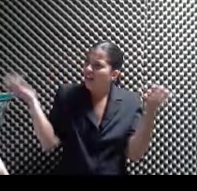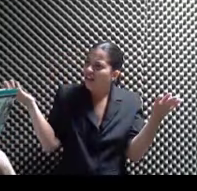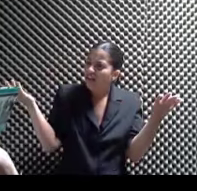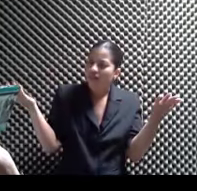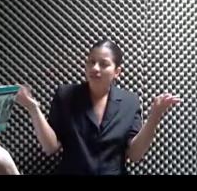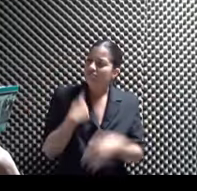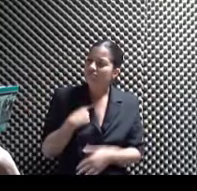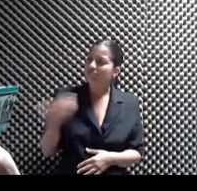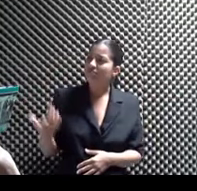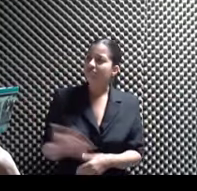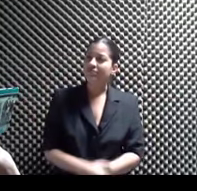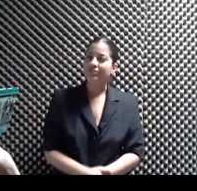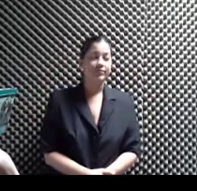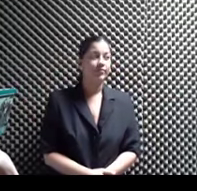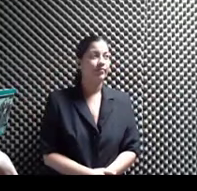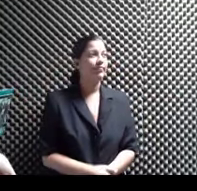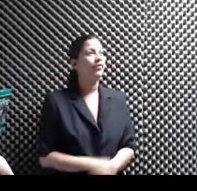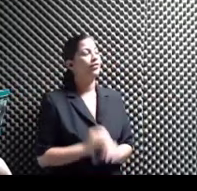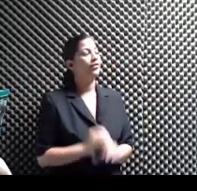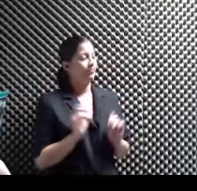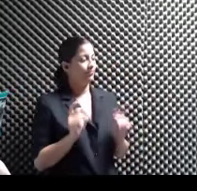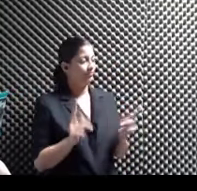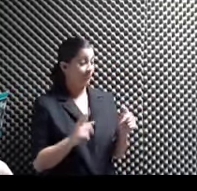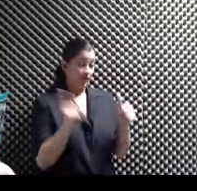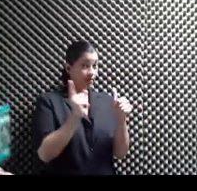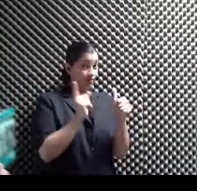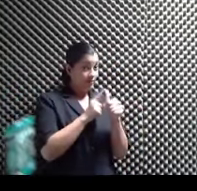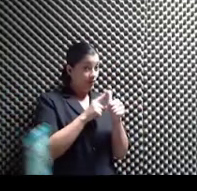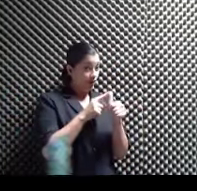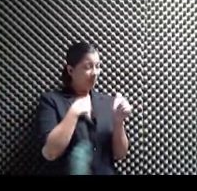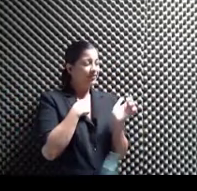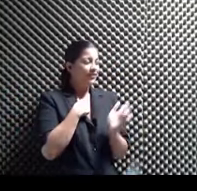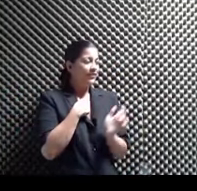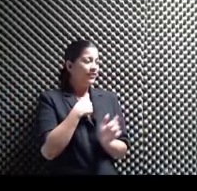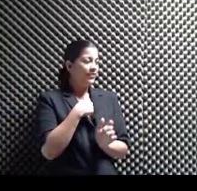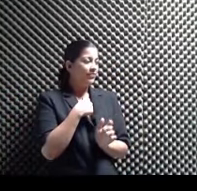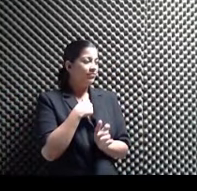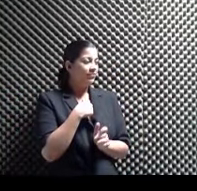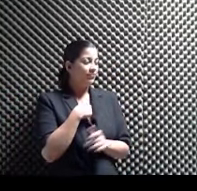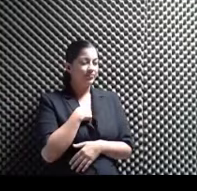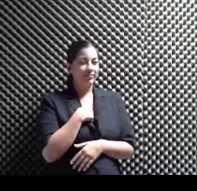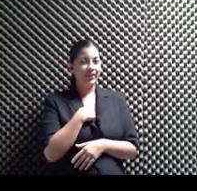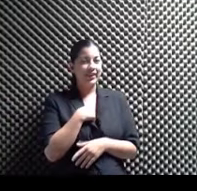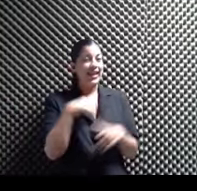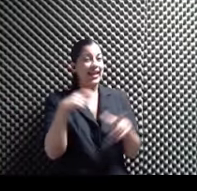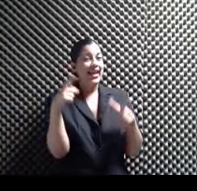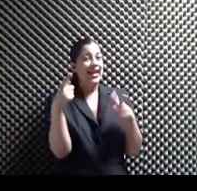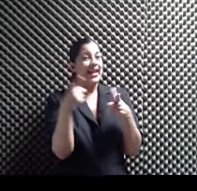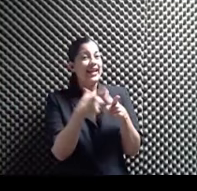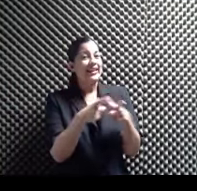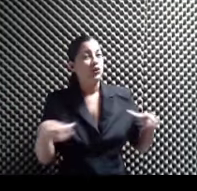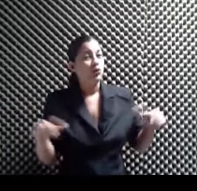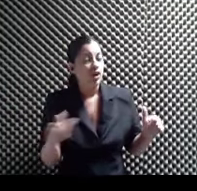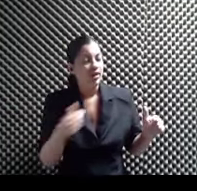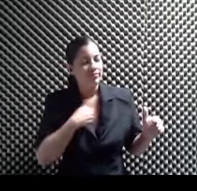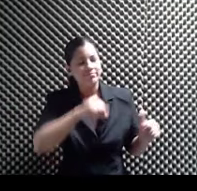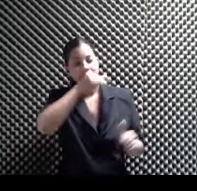Este Pues Primero A mí me gusta mucho La literatura Creo que